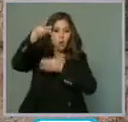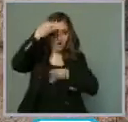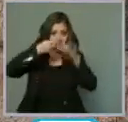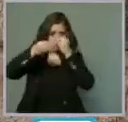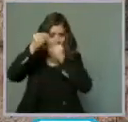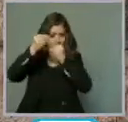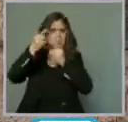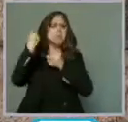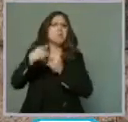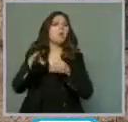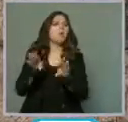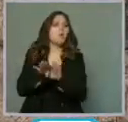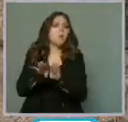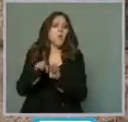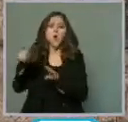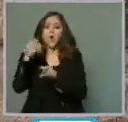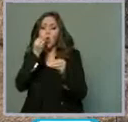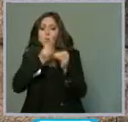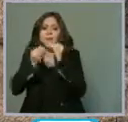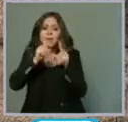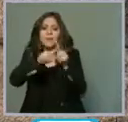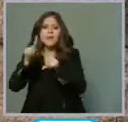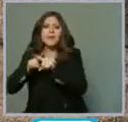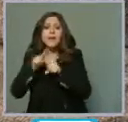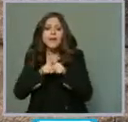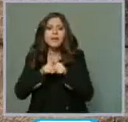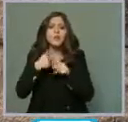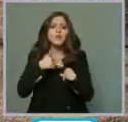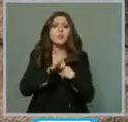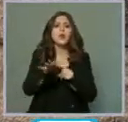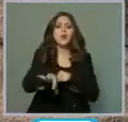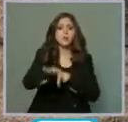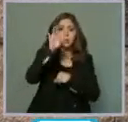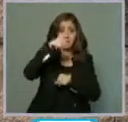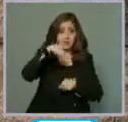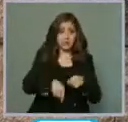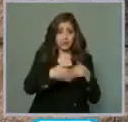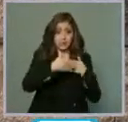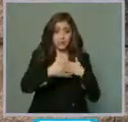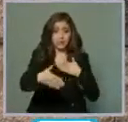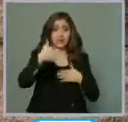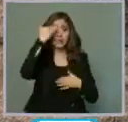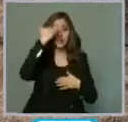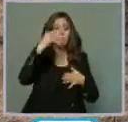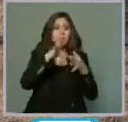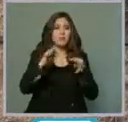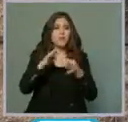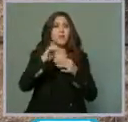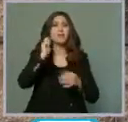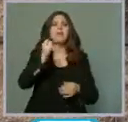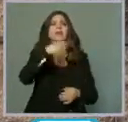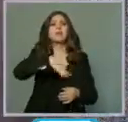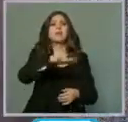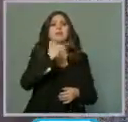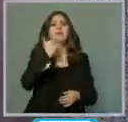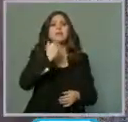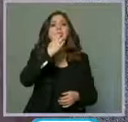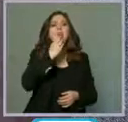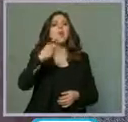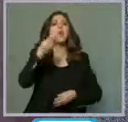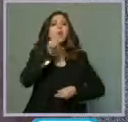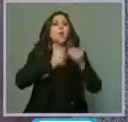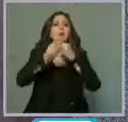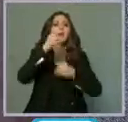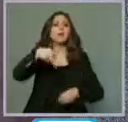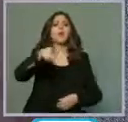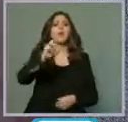Y ahora que estamos con toda esta semana de Israel, me gustaría que empezáramos a definir justo esto. ¿Qué es la comida kosher? Fíjate que la